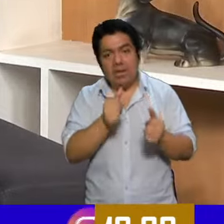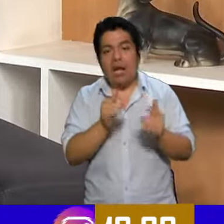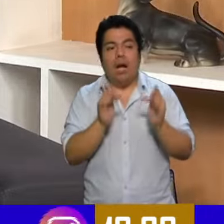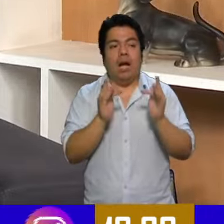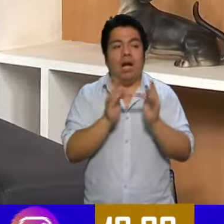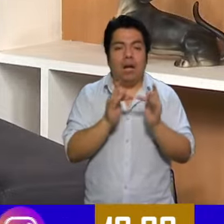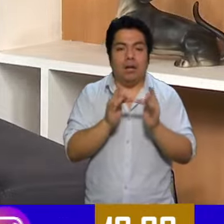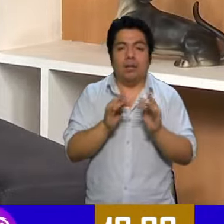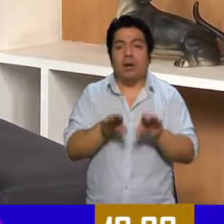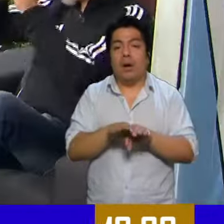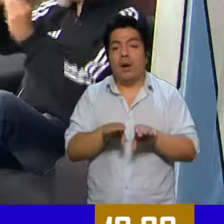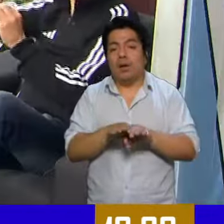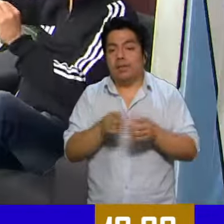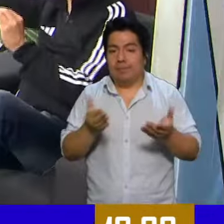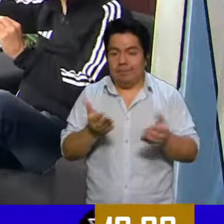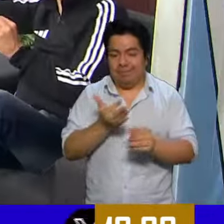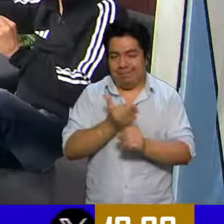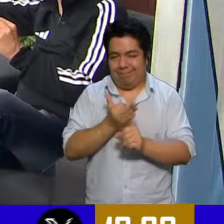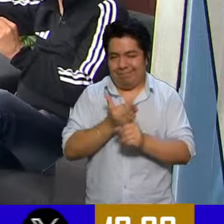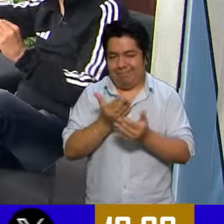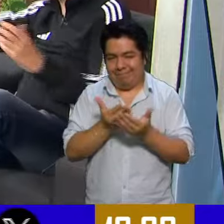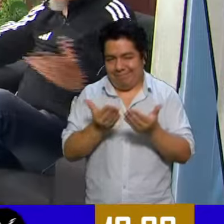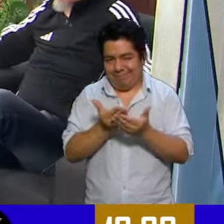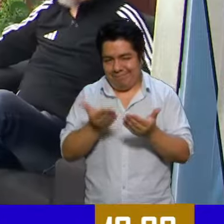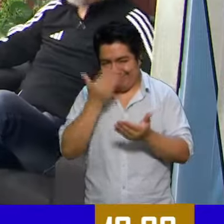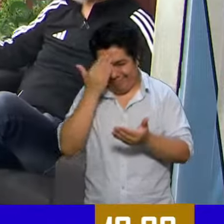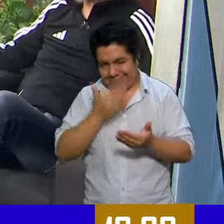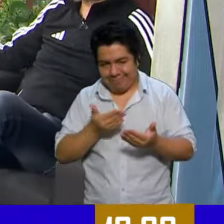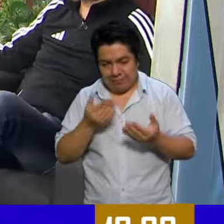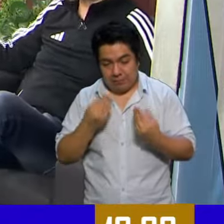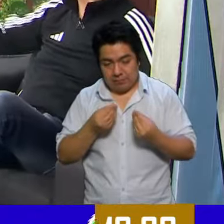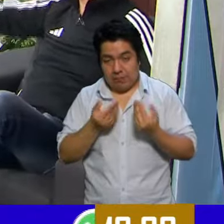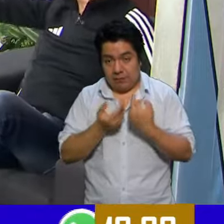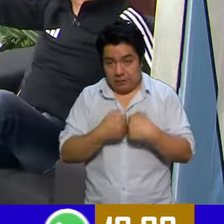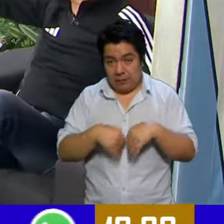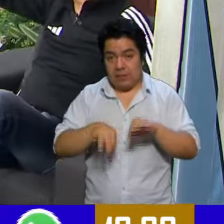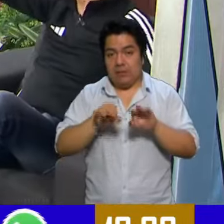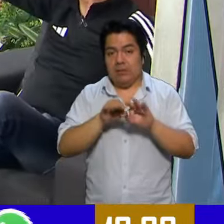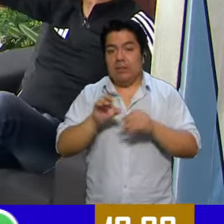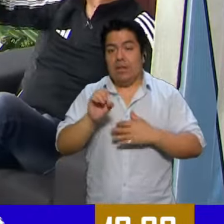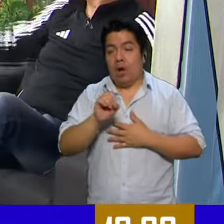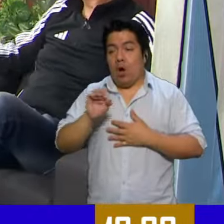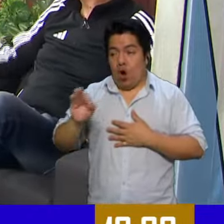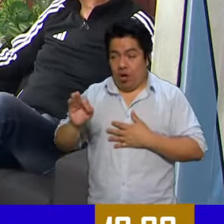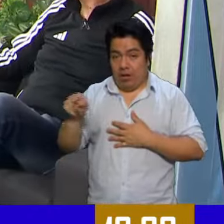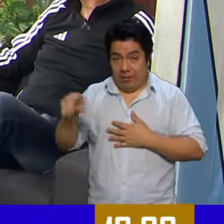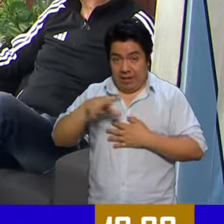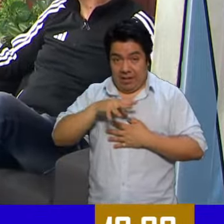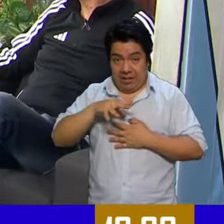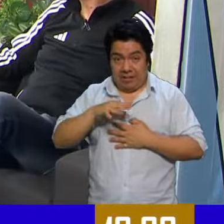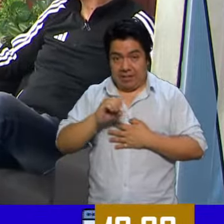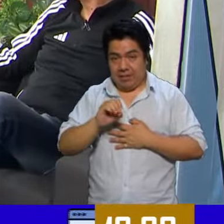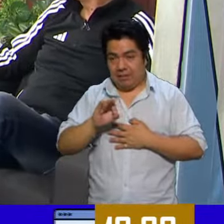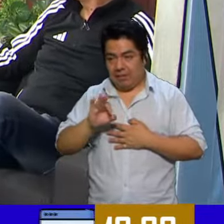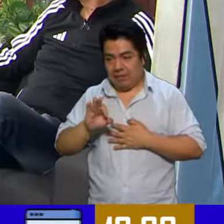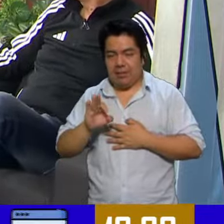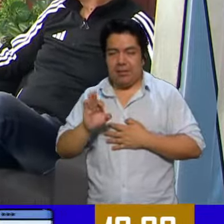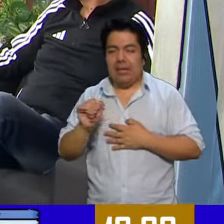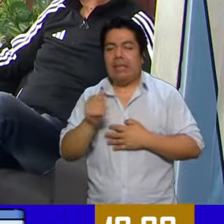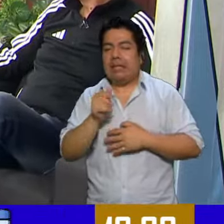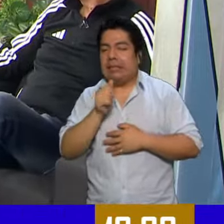establecer... Ahorita que estamos en esa ahorita que estamos. De esa vertiente que es importante. Sí, ya tienen su OnlyFans ahí en la... Eso está